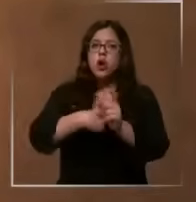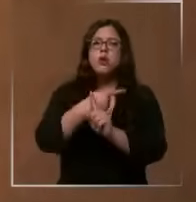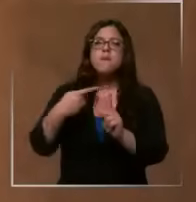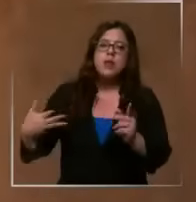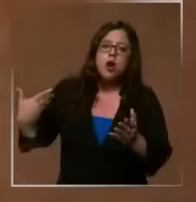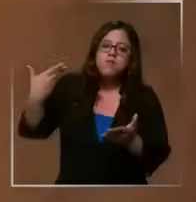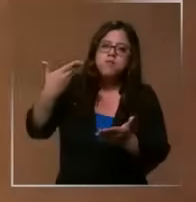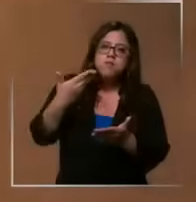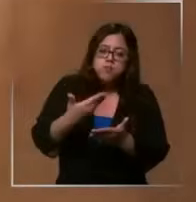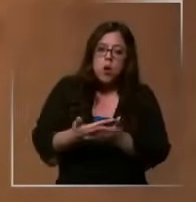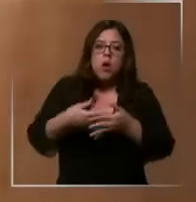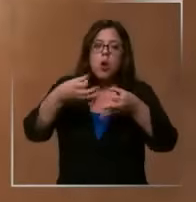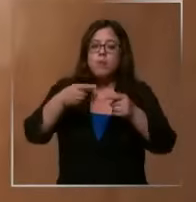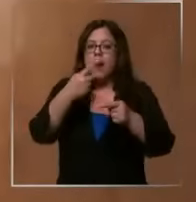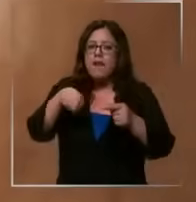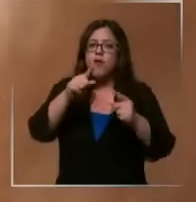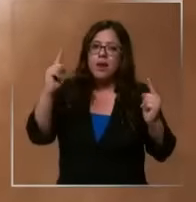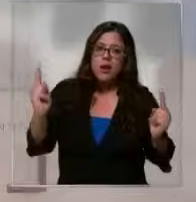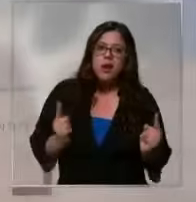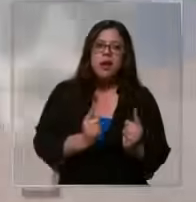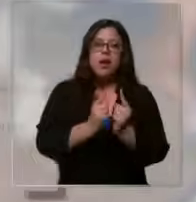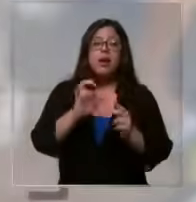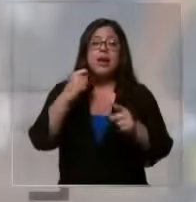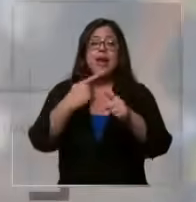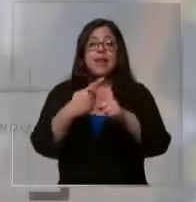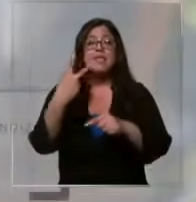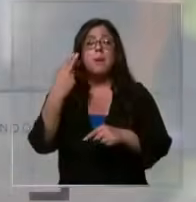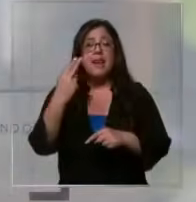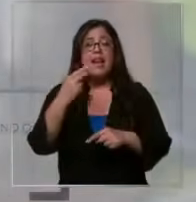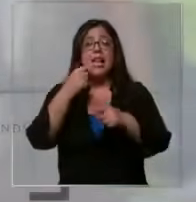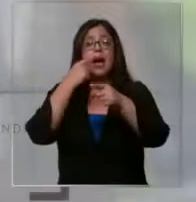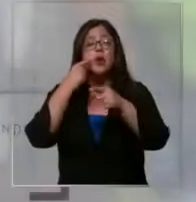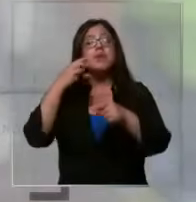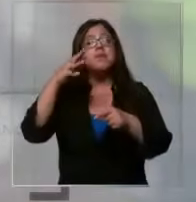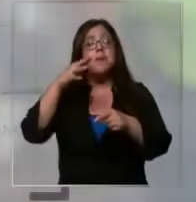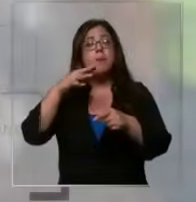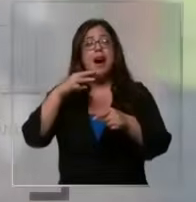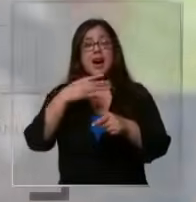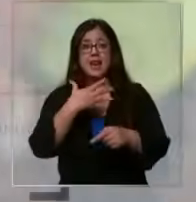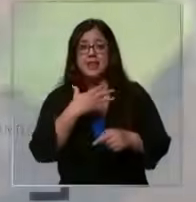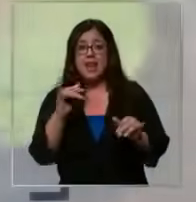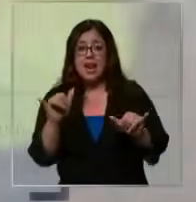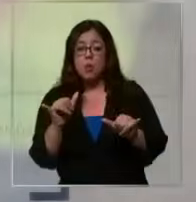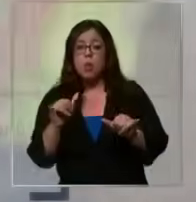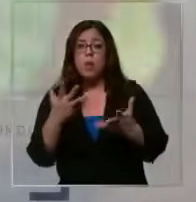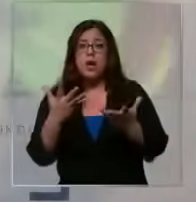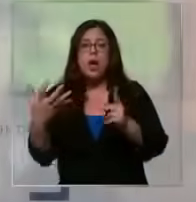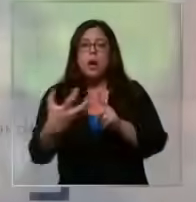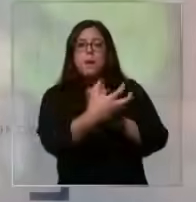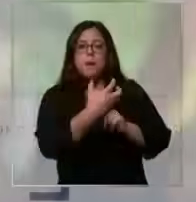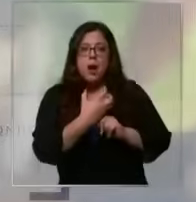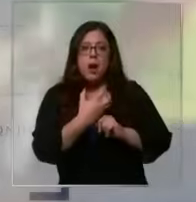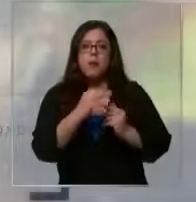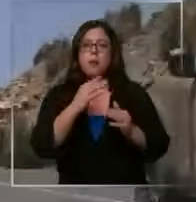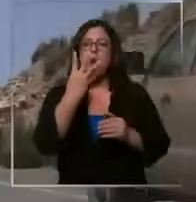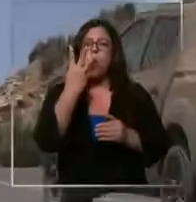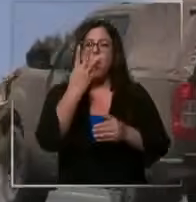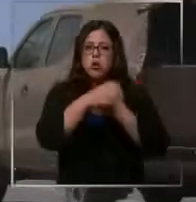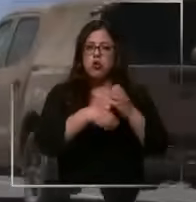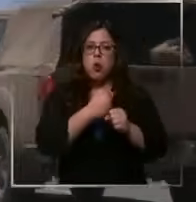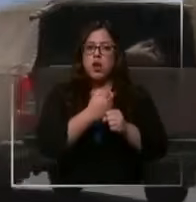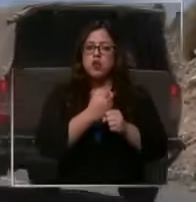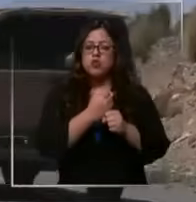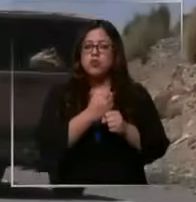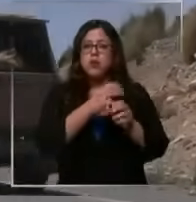2 años y medio tuvieron que pasar para este reencuentro. La expareja de Francesco y madre de Dylan secuestró al niño cuando este tenía poco más de 4 años.